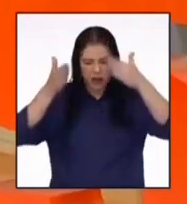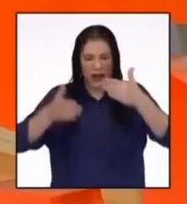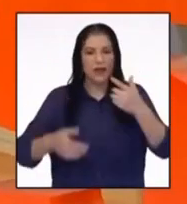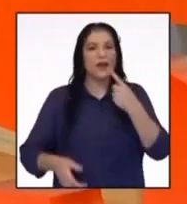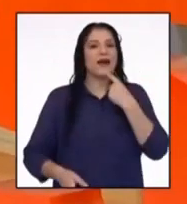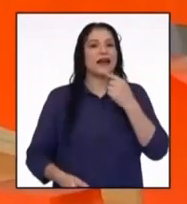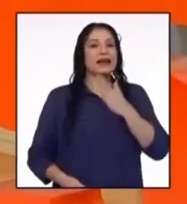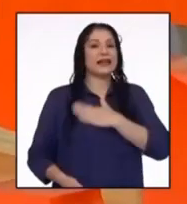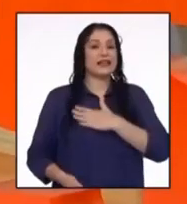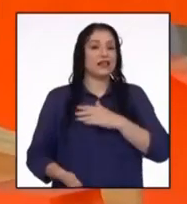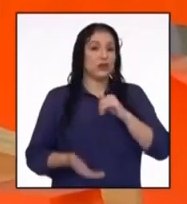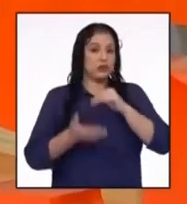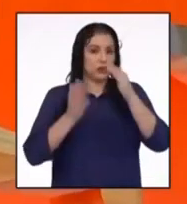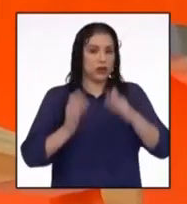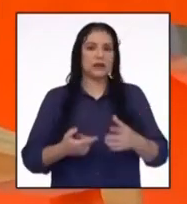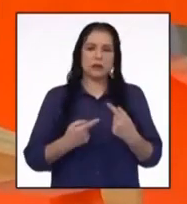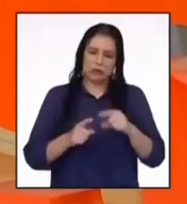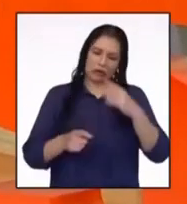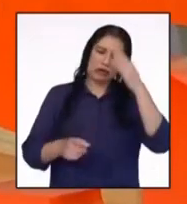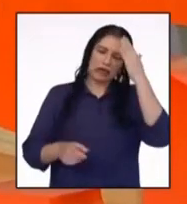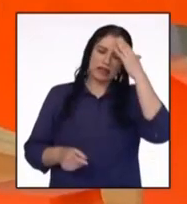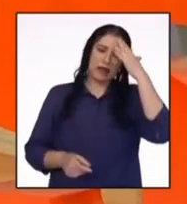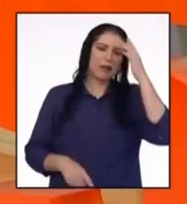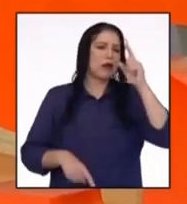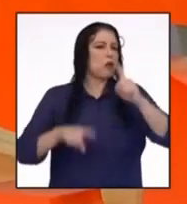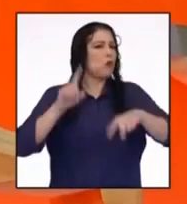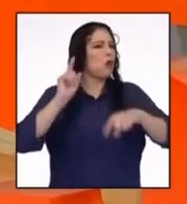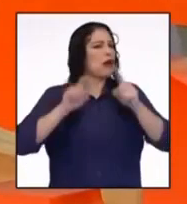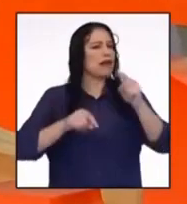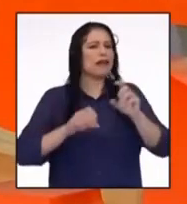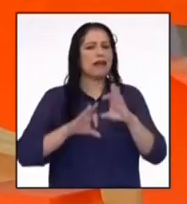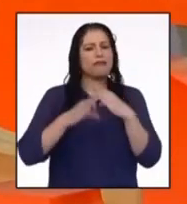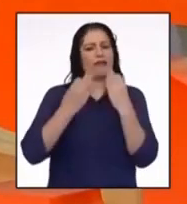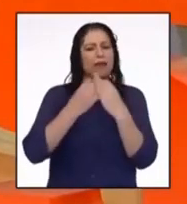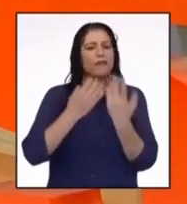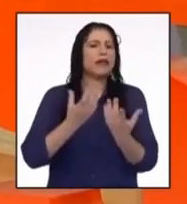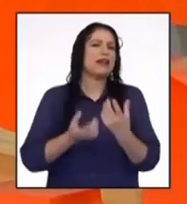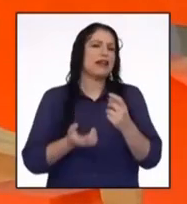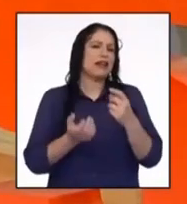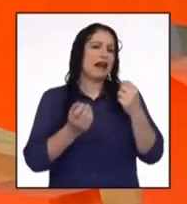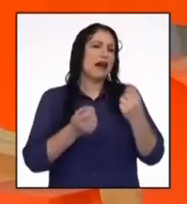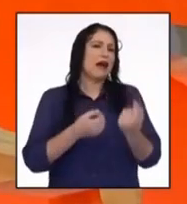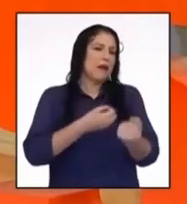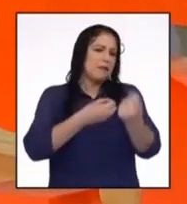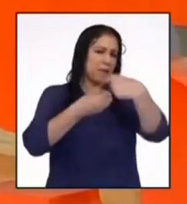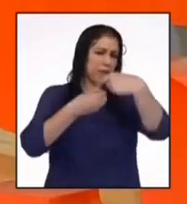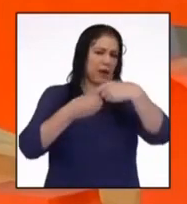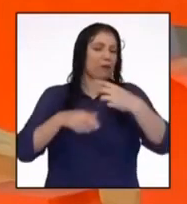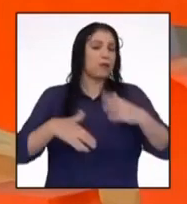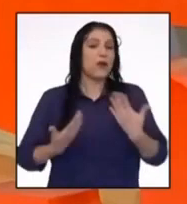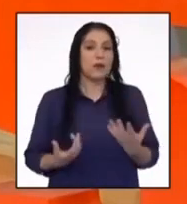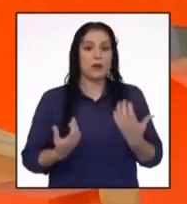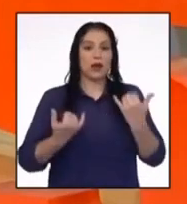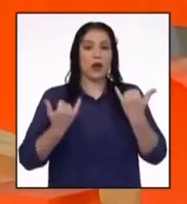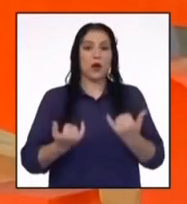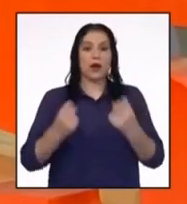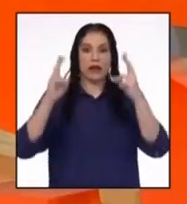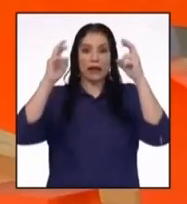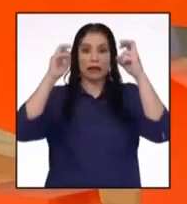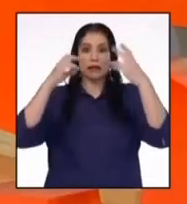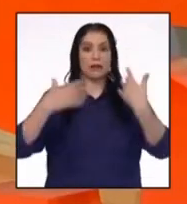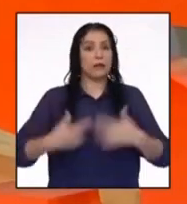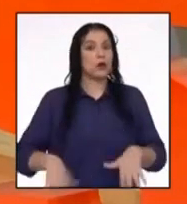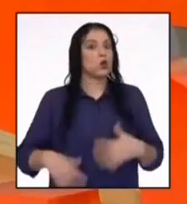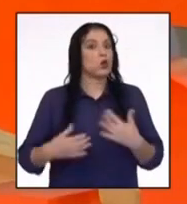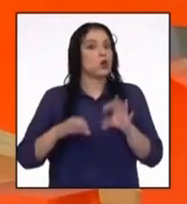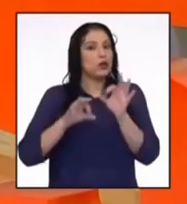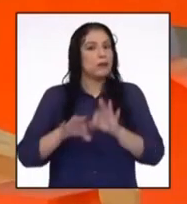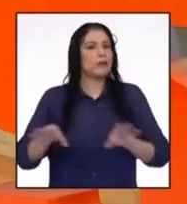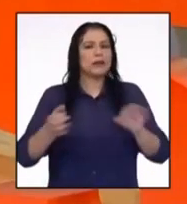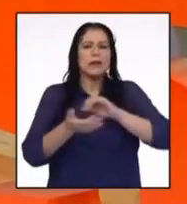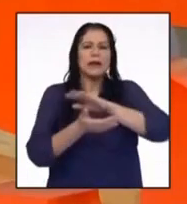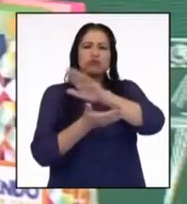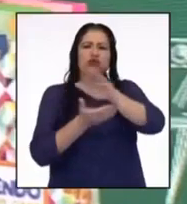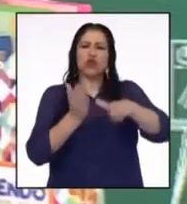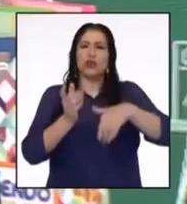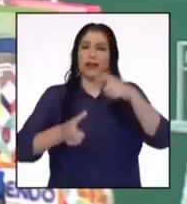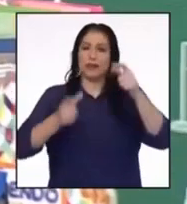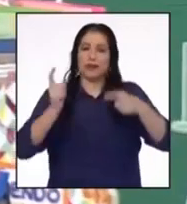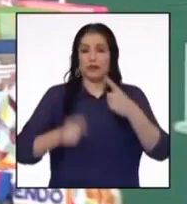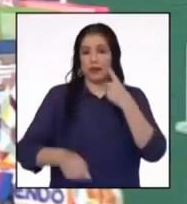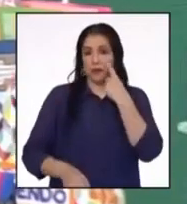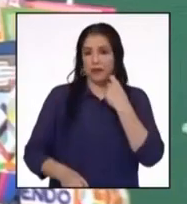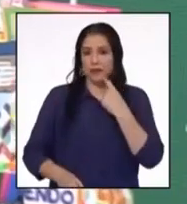de quinto de secundaria, pero ya saben, puede unirse toda la familia y participar, pues el tema de hoy es importante para todas y